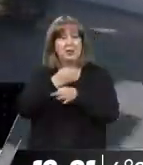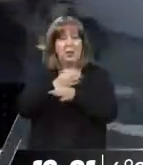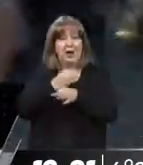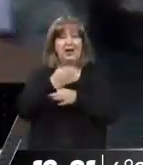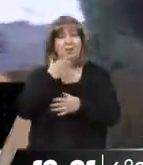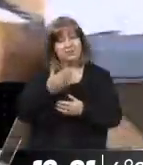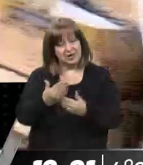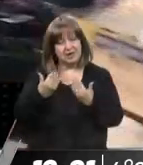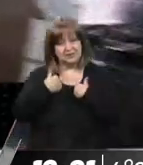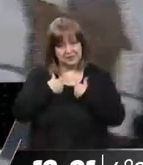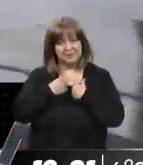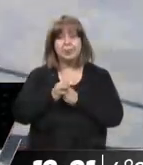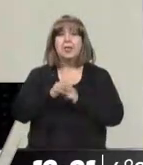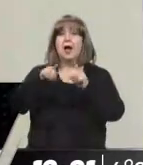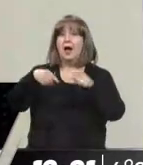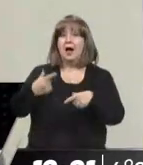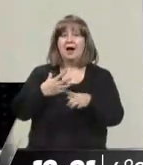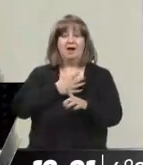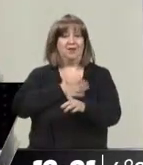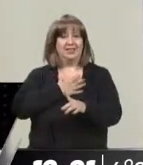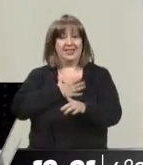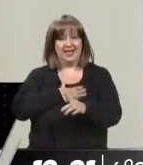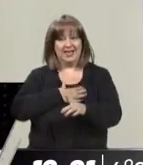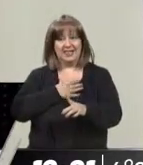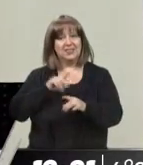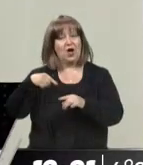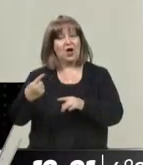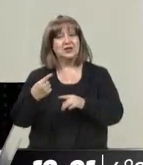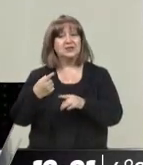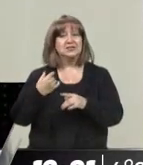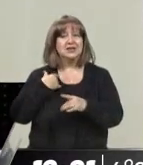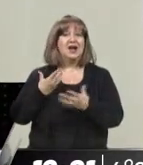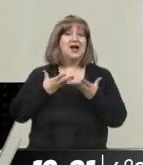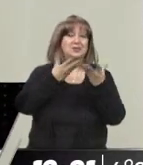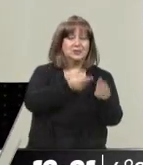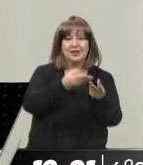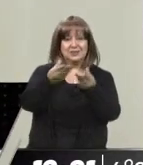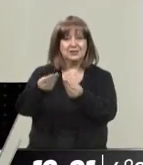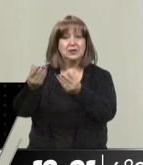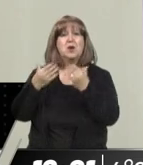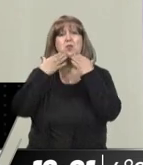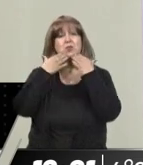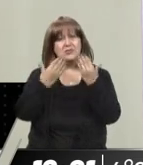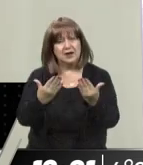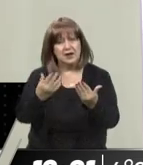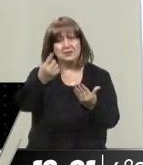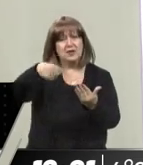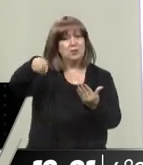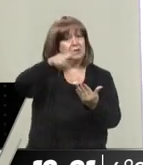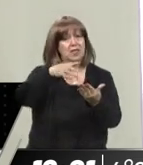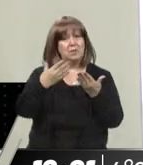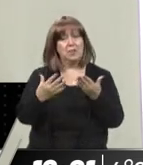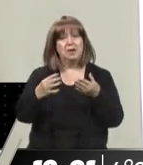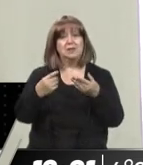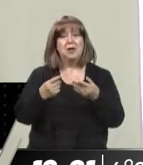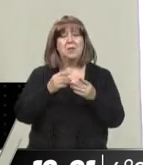muchísimas gracias. Y esta donación es una alegría gigante, felicidad por la gente que ayudamos, agradecimiento hacia ustedes por ser el nexo y